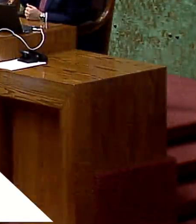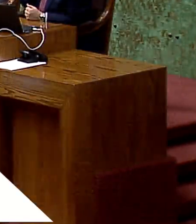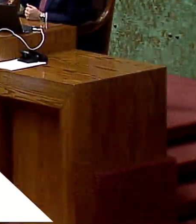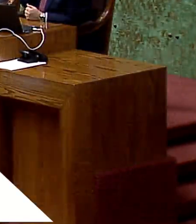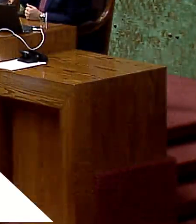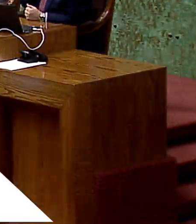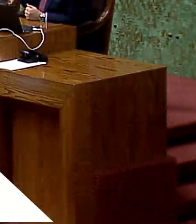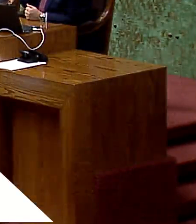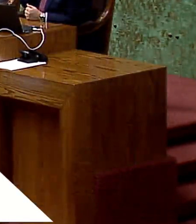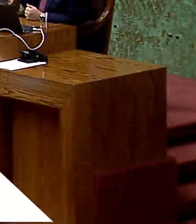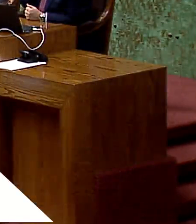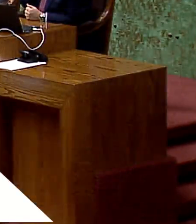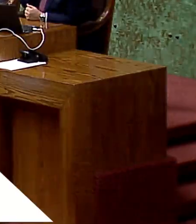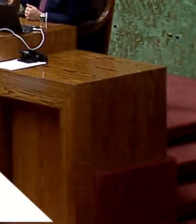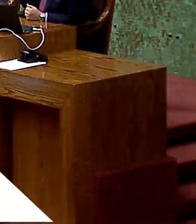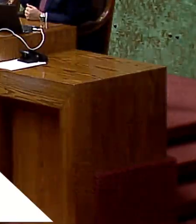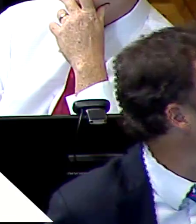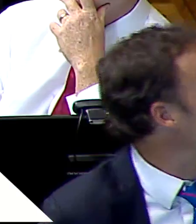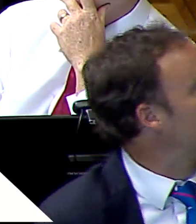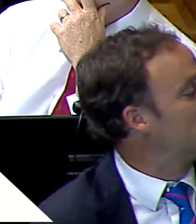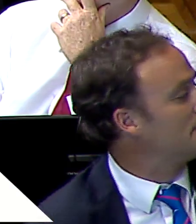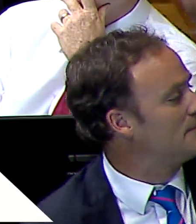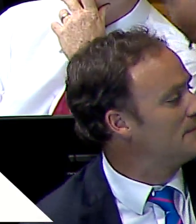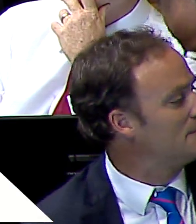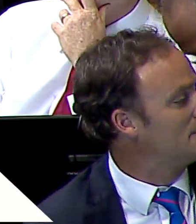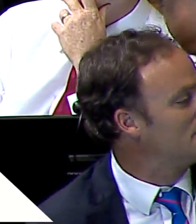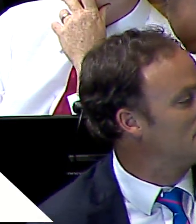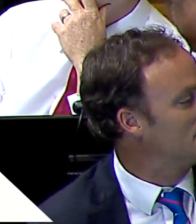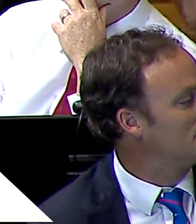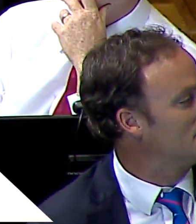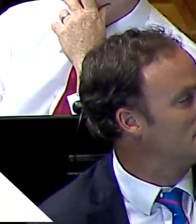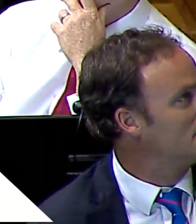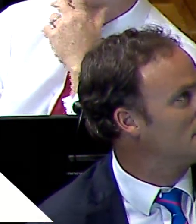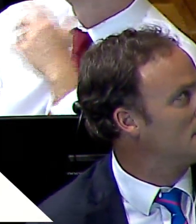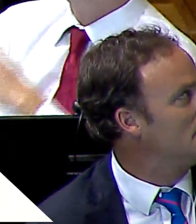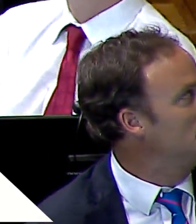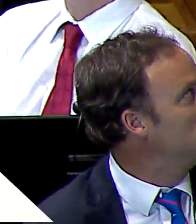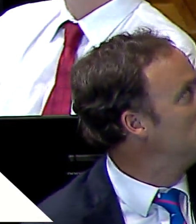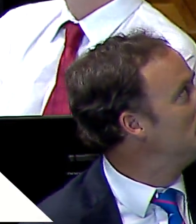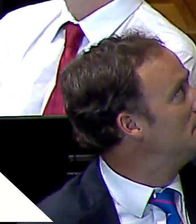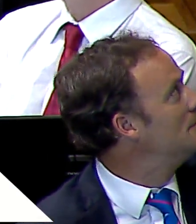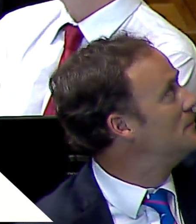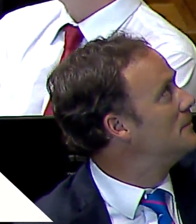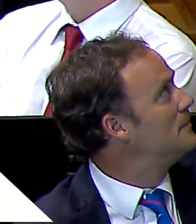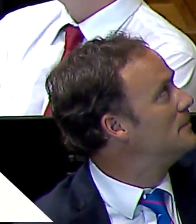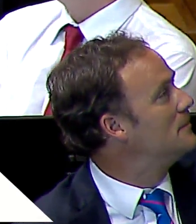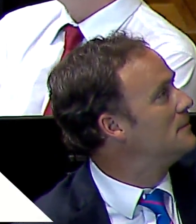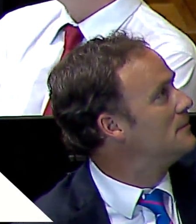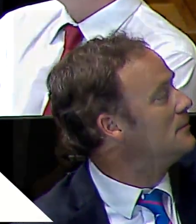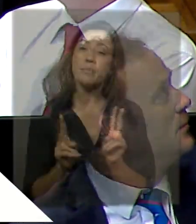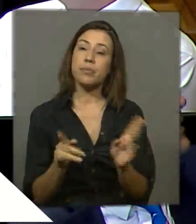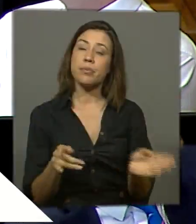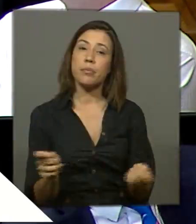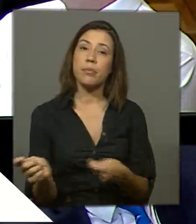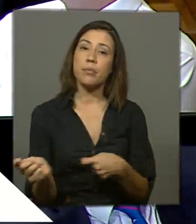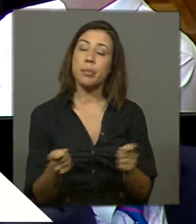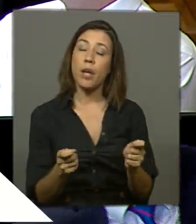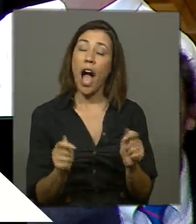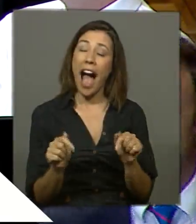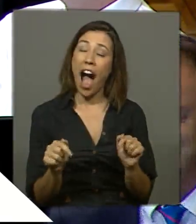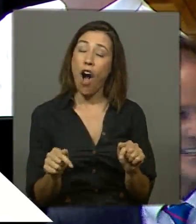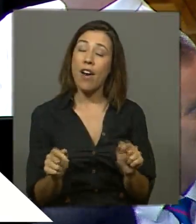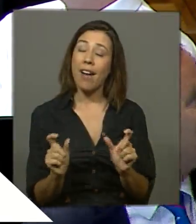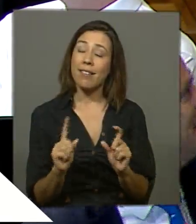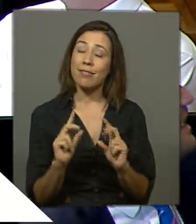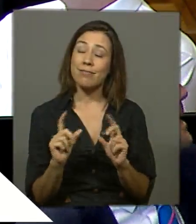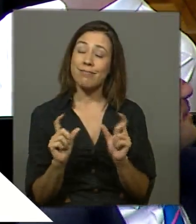coloma presidente pres le quiero pedir una aclaración lo que yo le pregunté ministro es si está dispuesto a enviar hoy día esto a una auditoría